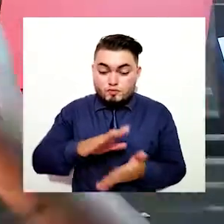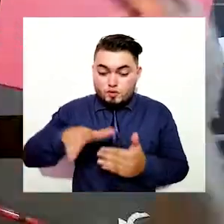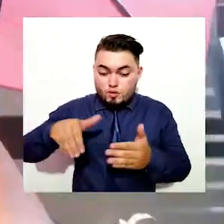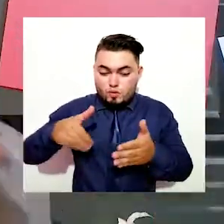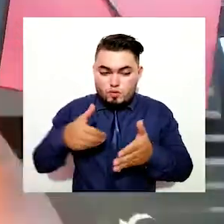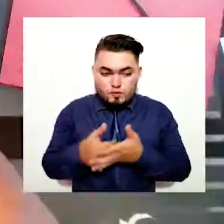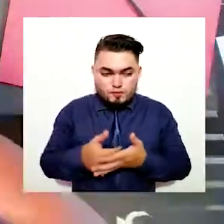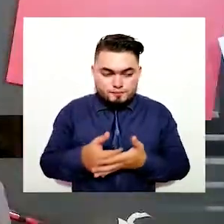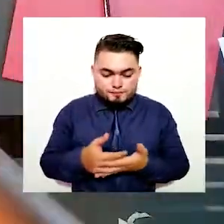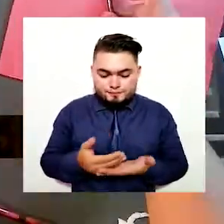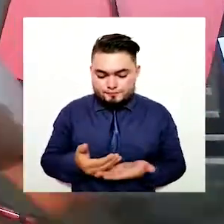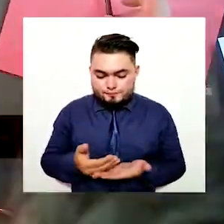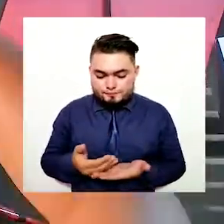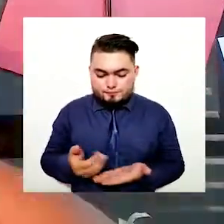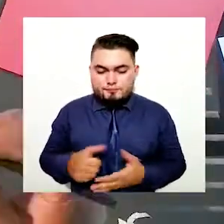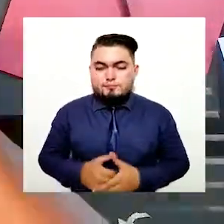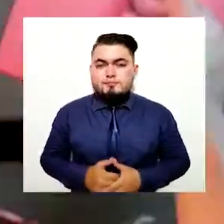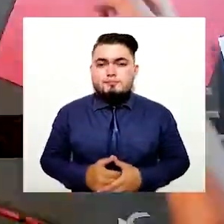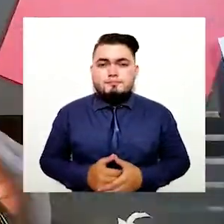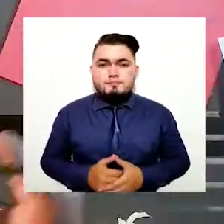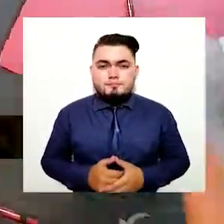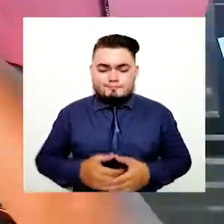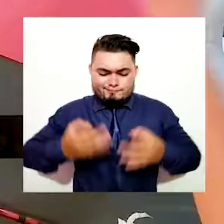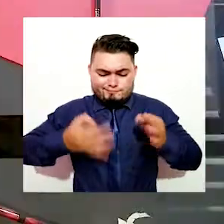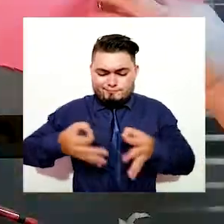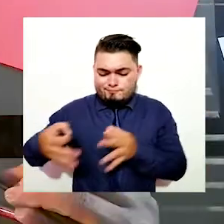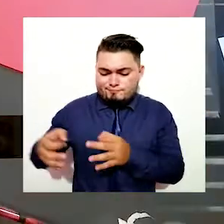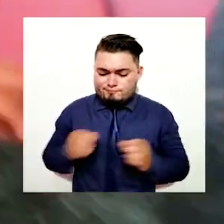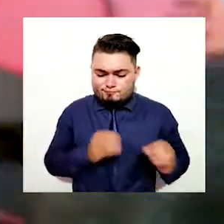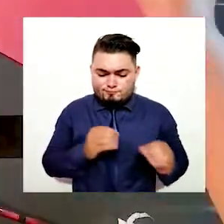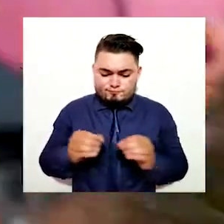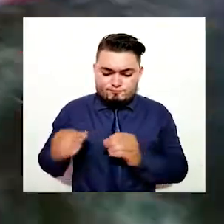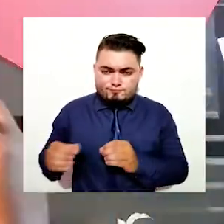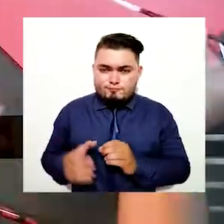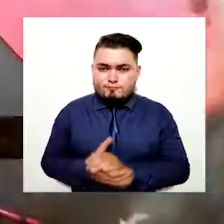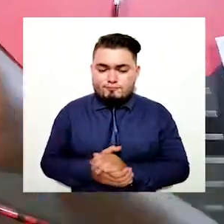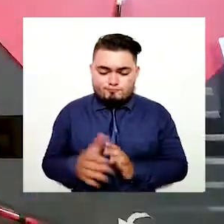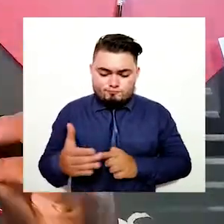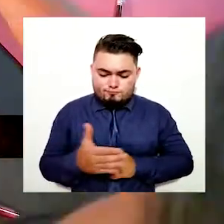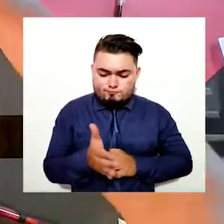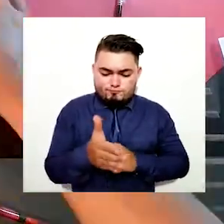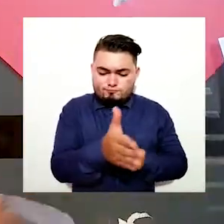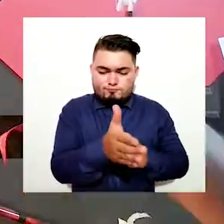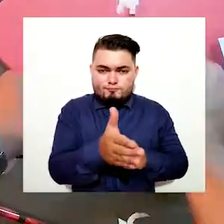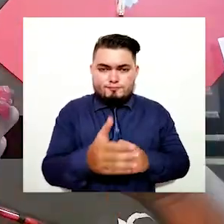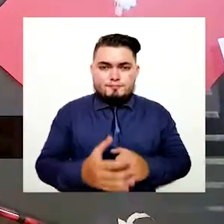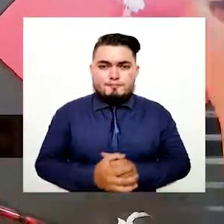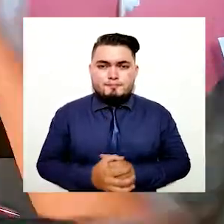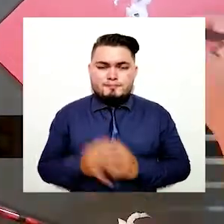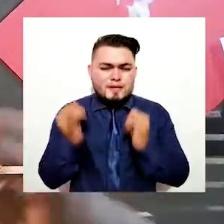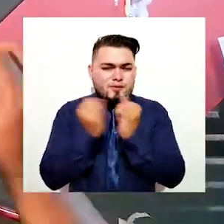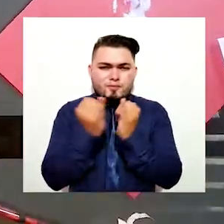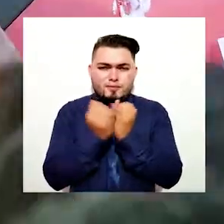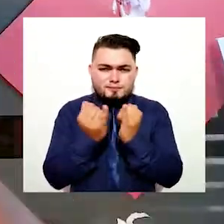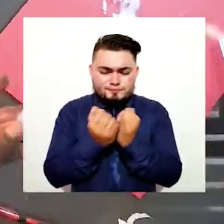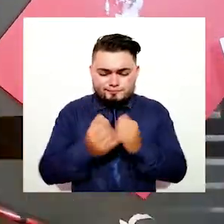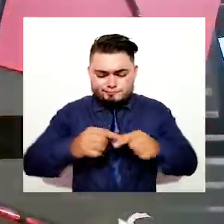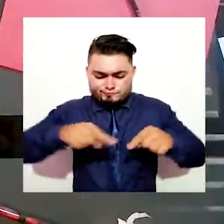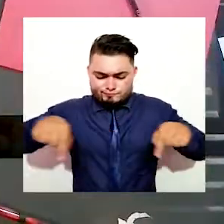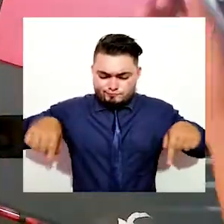momento de ir pegando, porque si nos perdemos, no vamos a poder ubicar las piezas como van en el